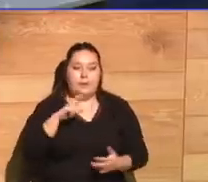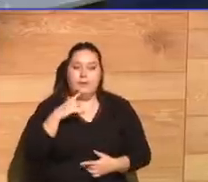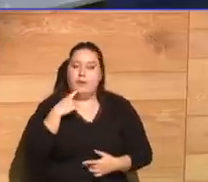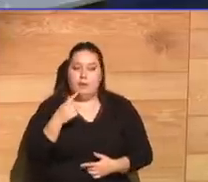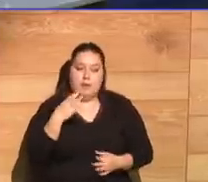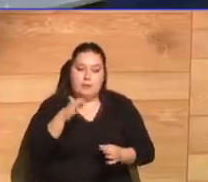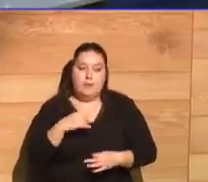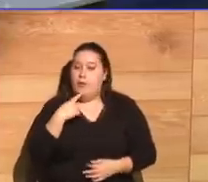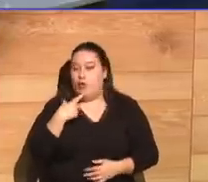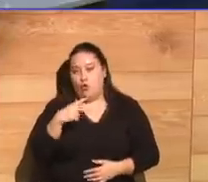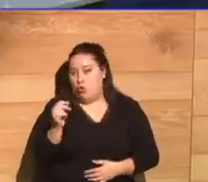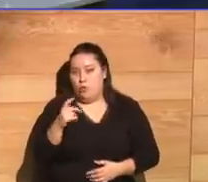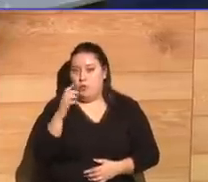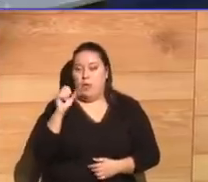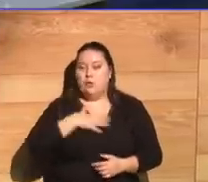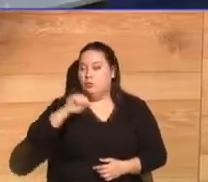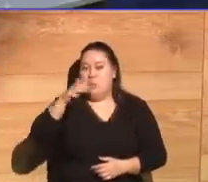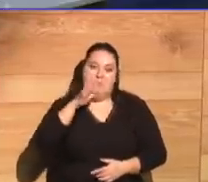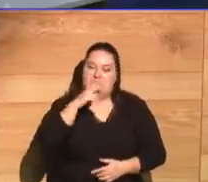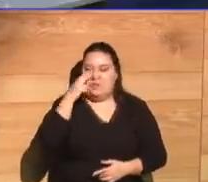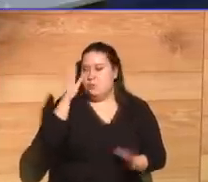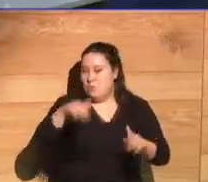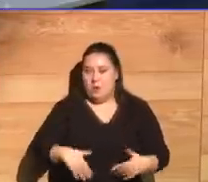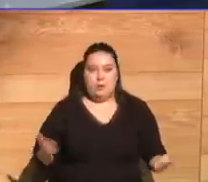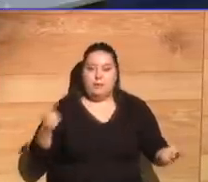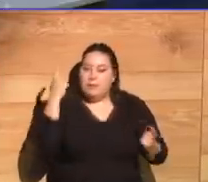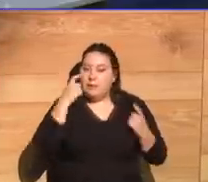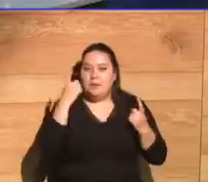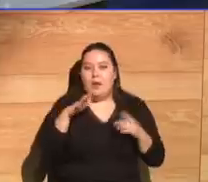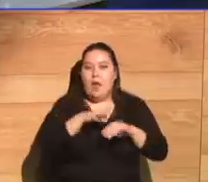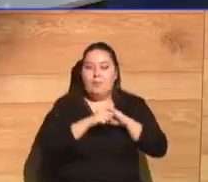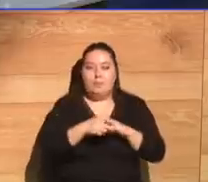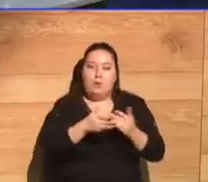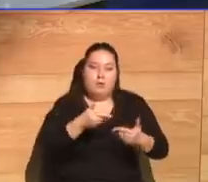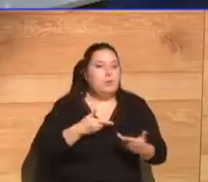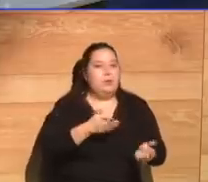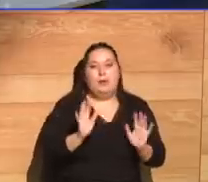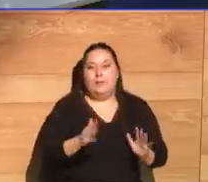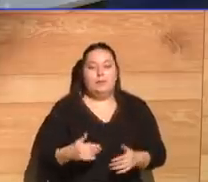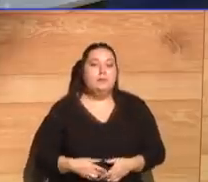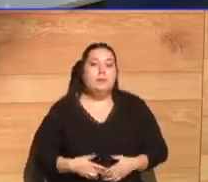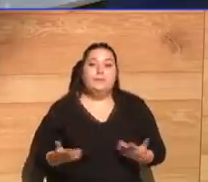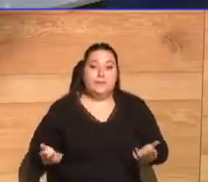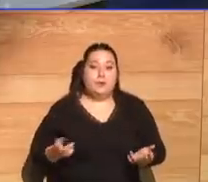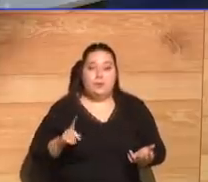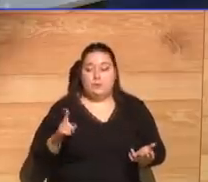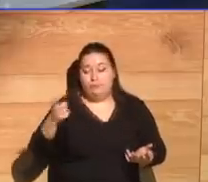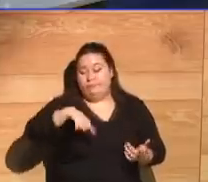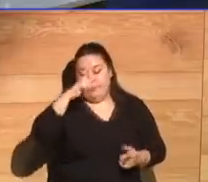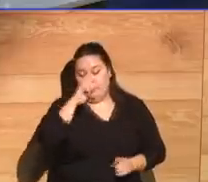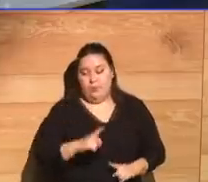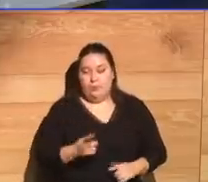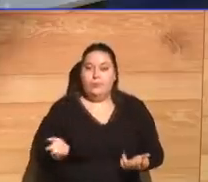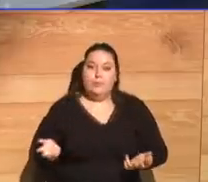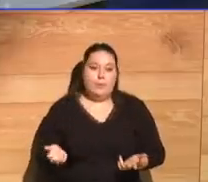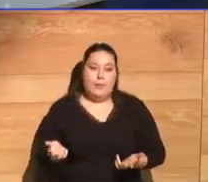que él dijo que no a Superman porque no le interesaba y él lo que intentaba era ayudar a unos amigos que le habían pedido. Nadie sabemos lo que pasó de verdad. Claro. Porque luego cada uno ha hecho su